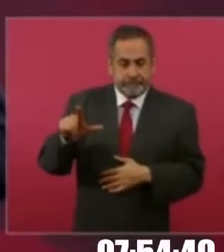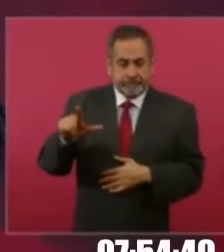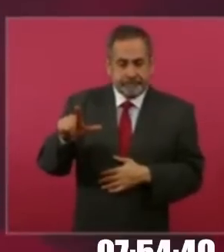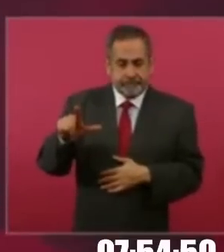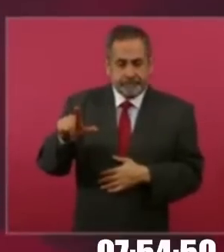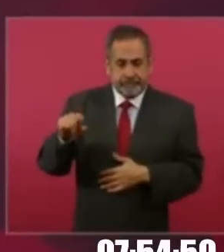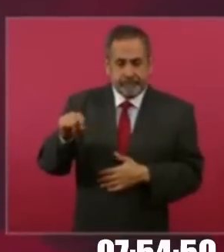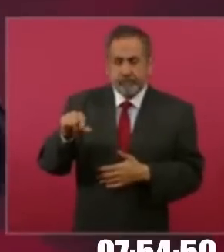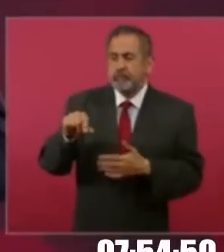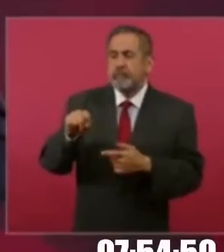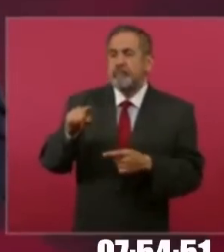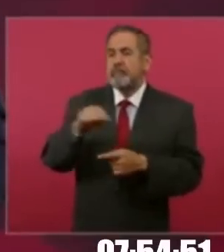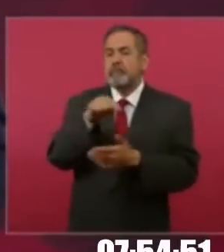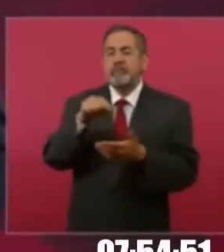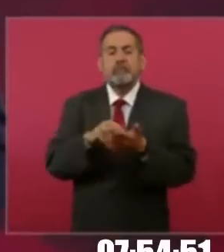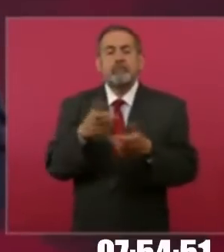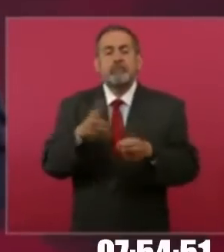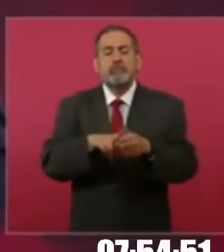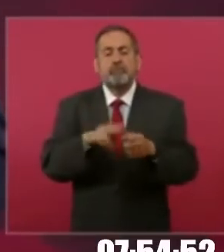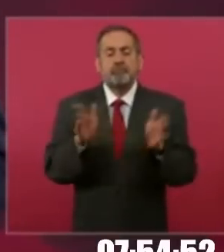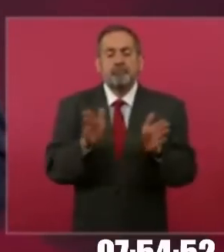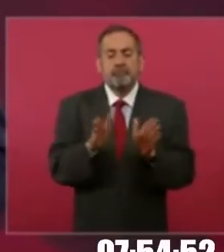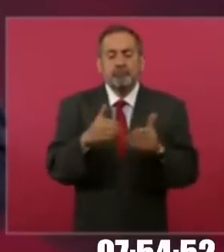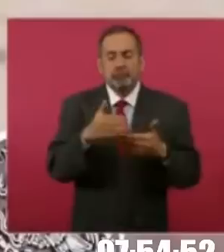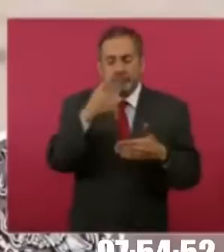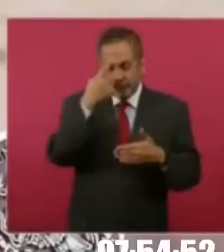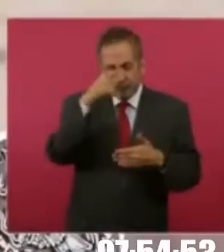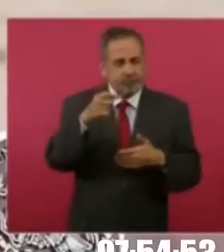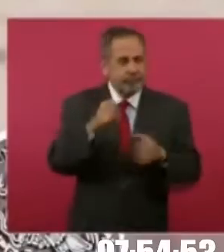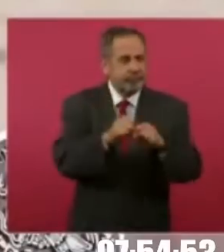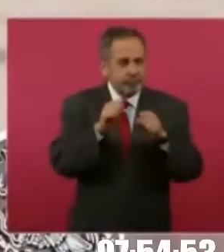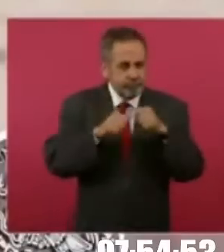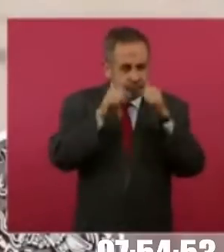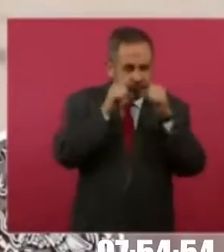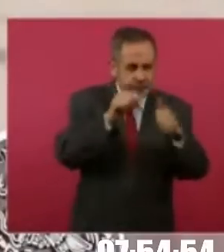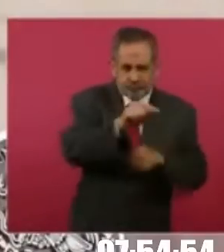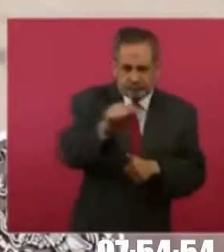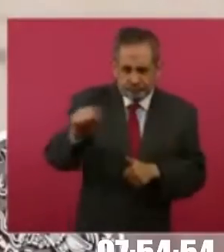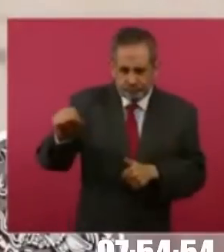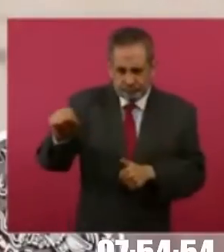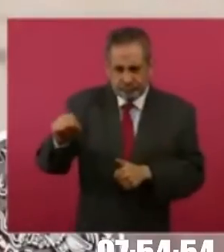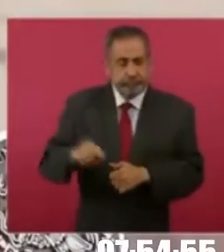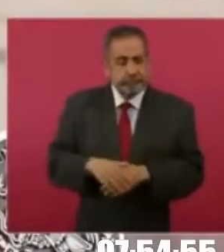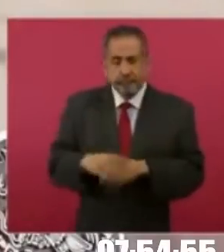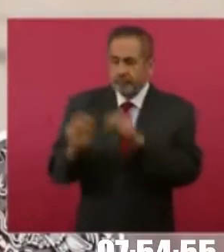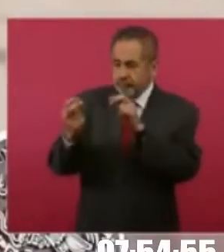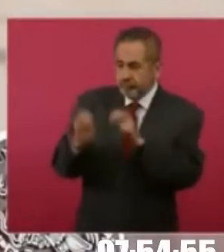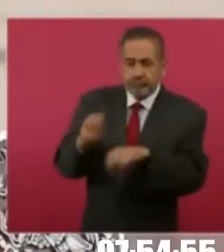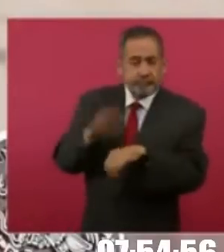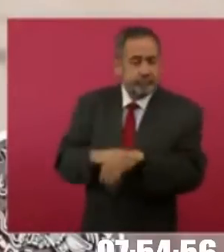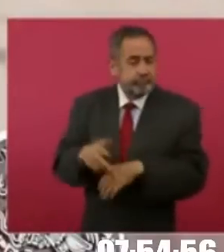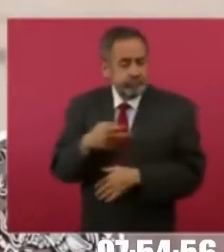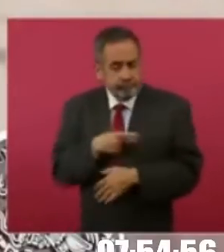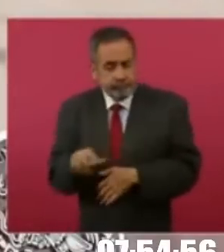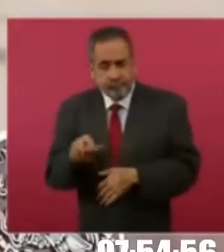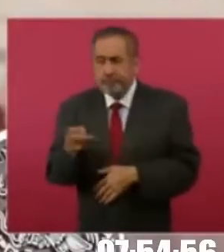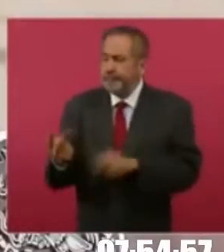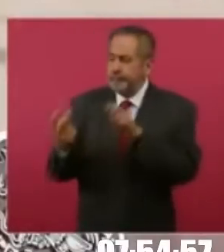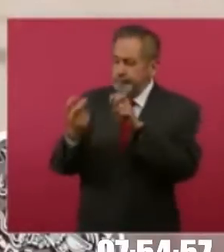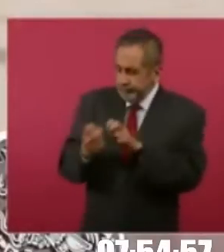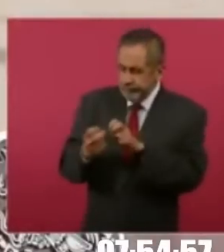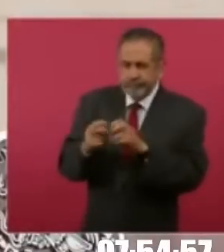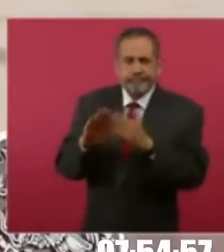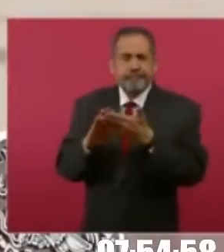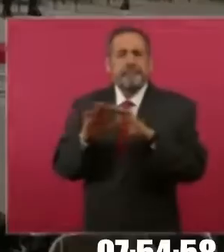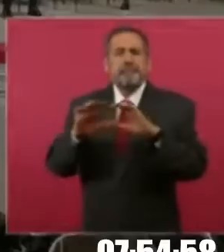centros de salud que son los que atienden a la gente más pobre las que están